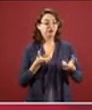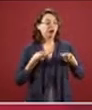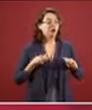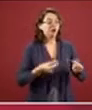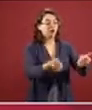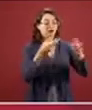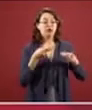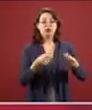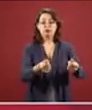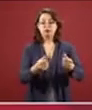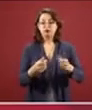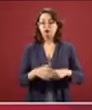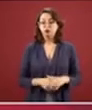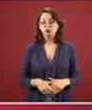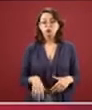viáticos,